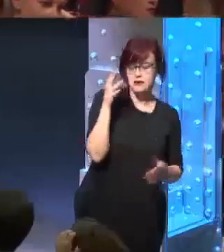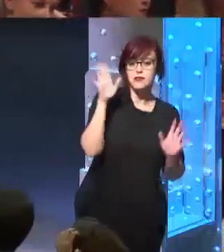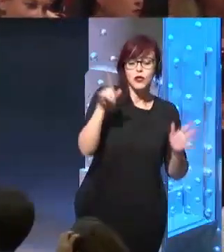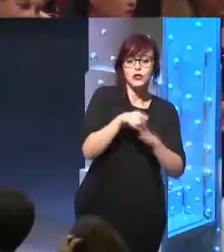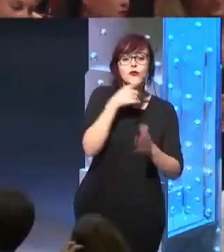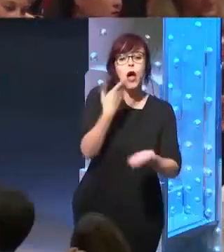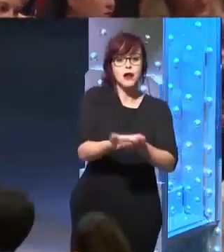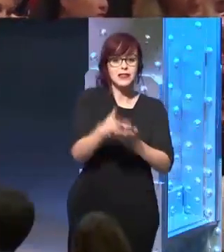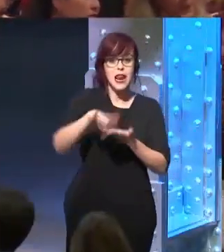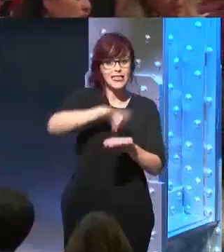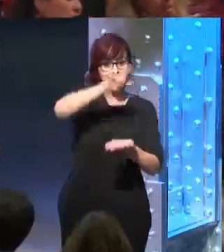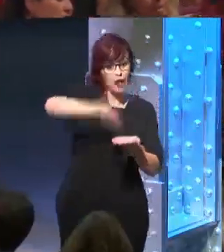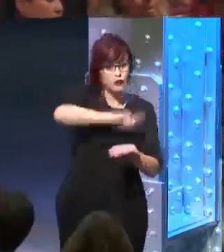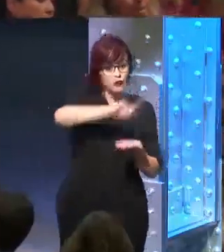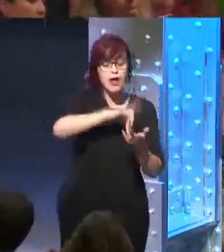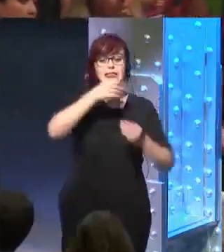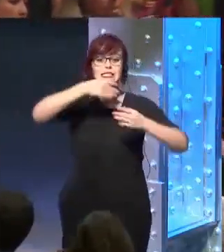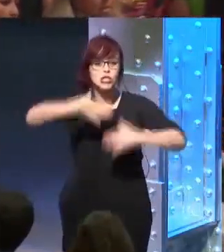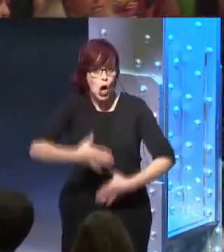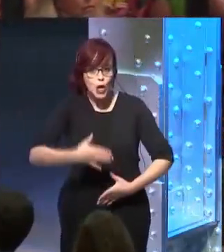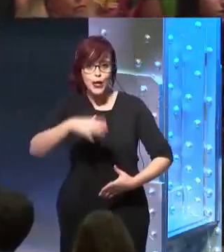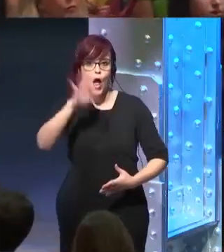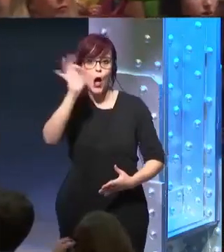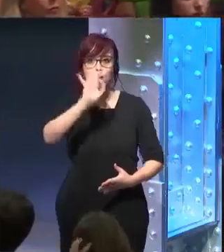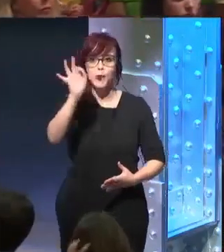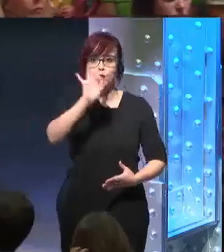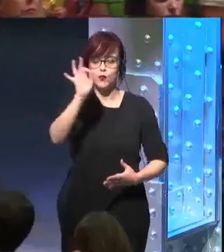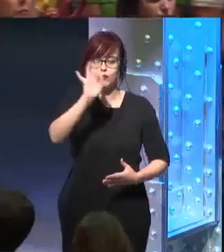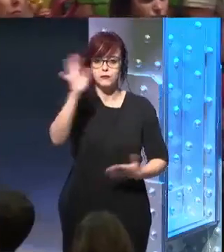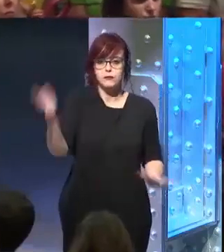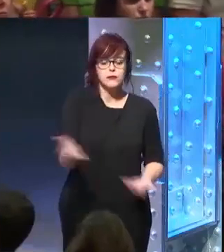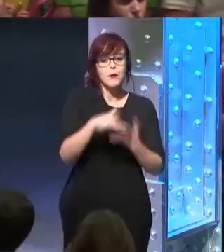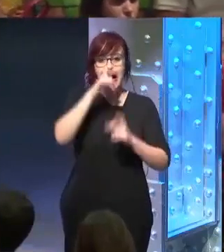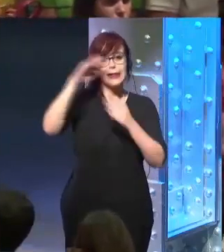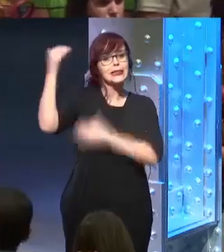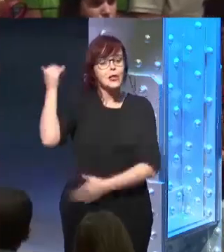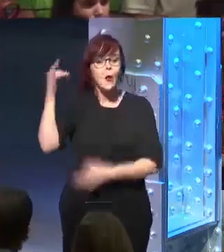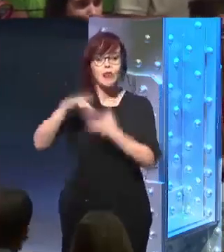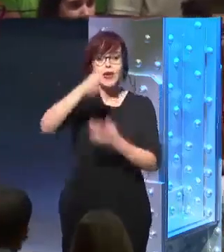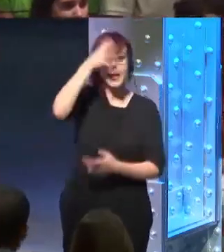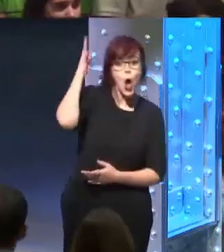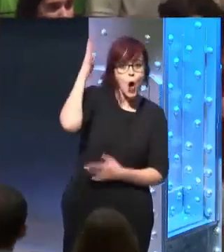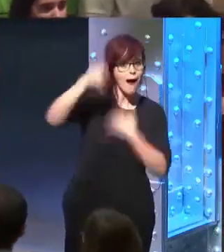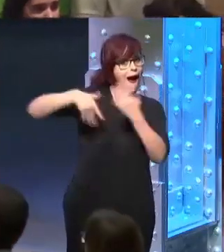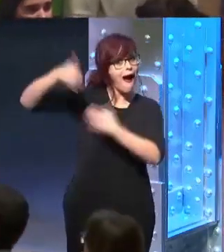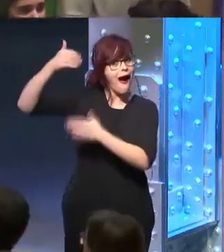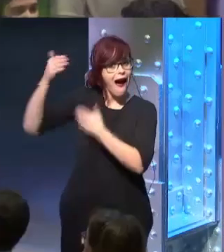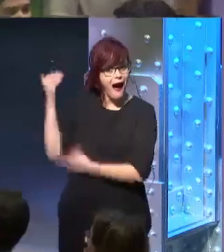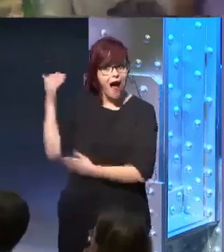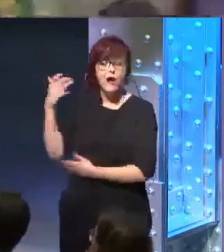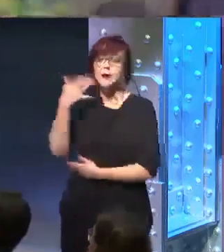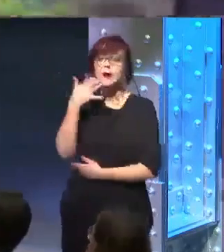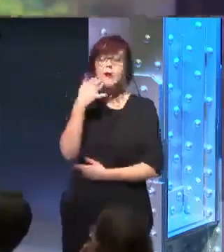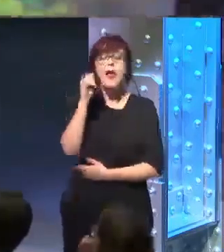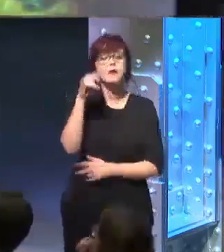representadas en la literatura, en las historias antiguas de Roma y demás, Por ejemplo,